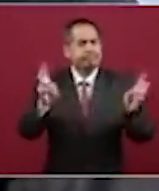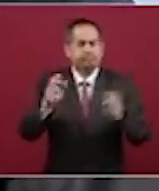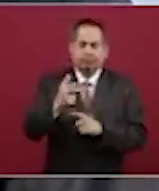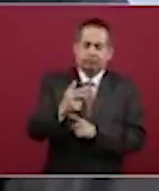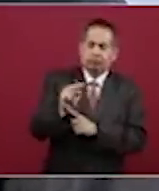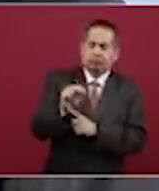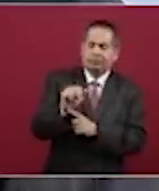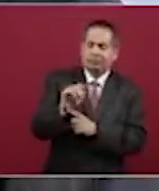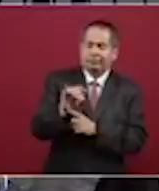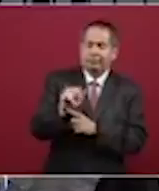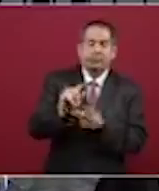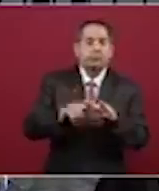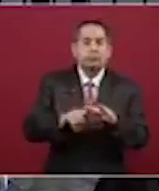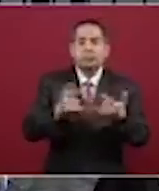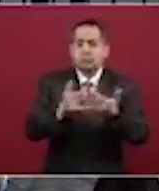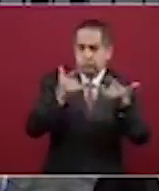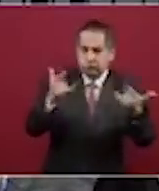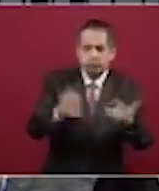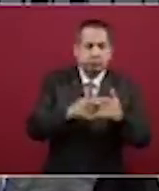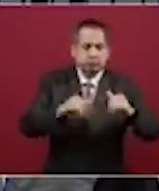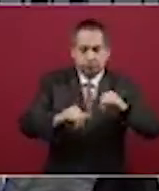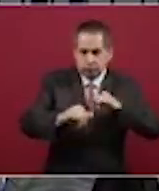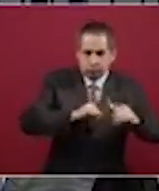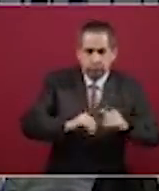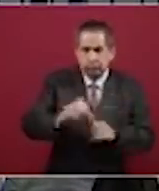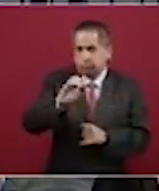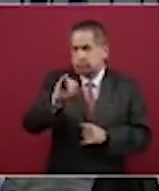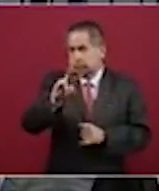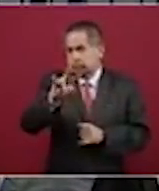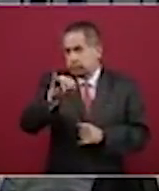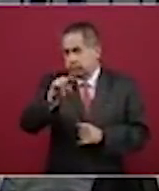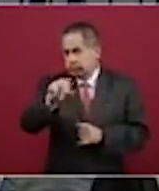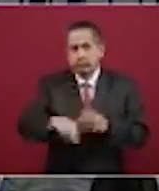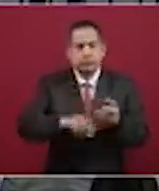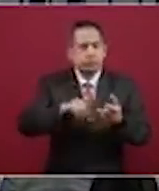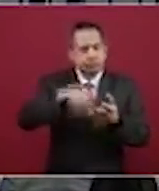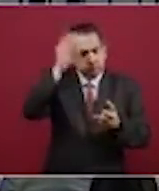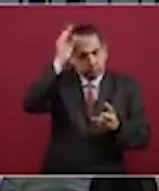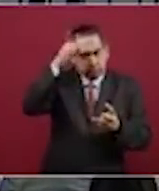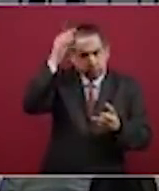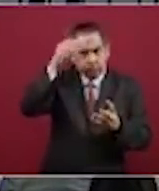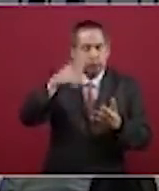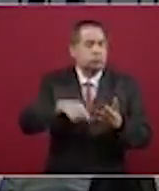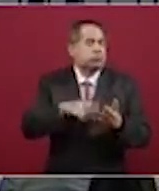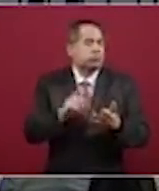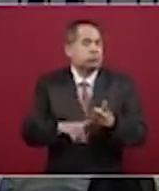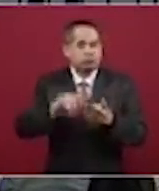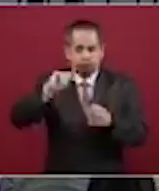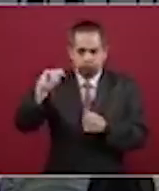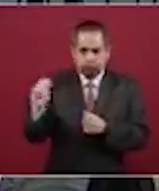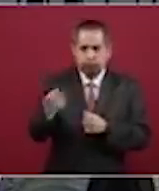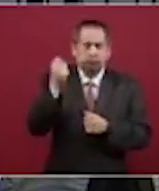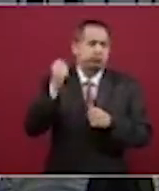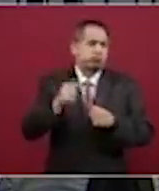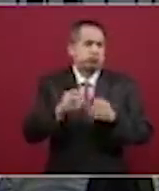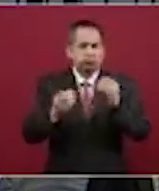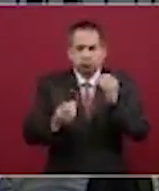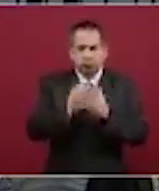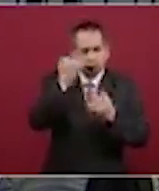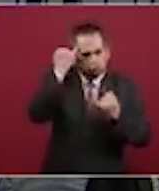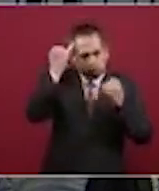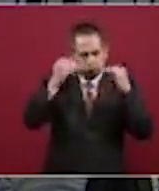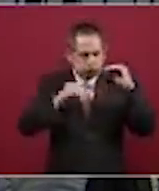habrá historia, geografía, civismo, filosofía, tecnología,